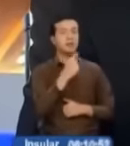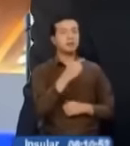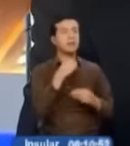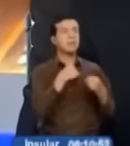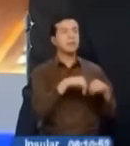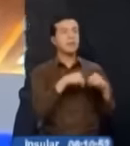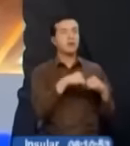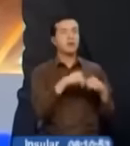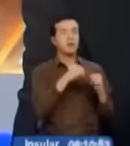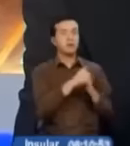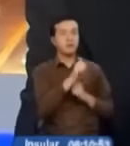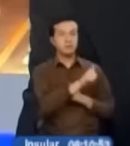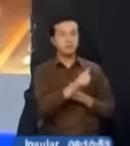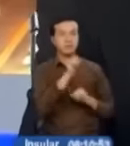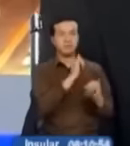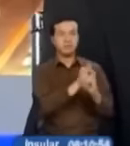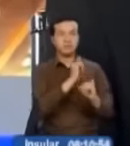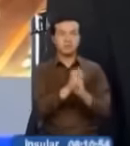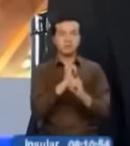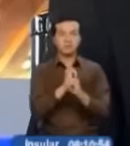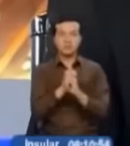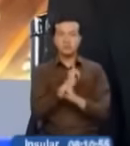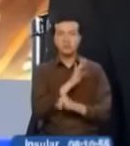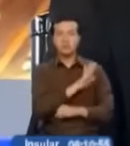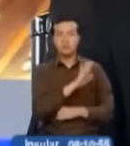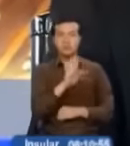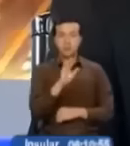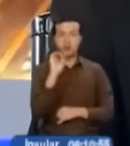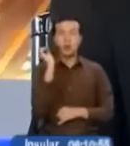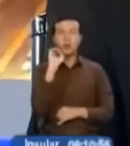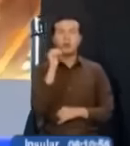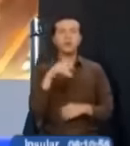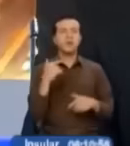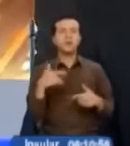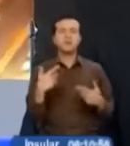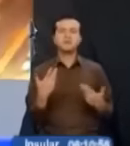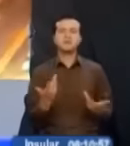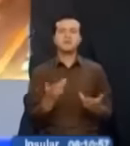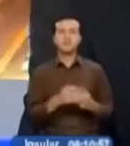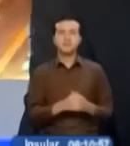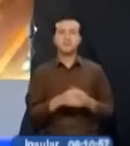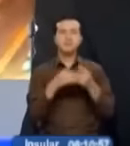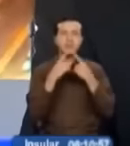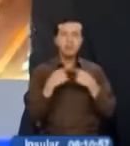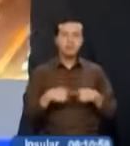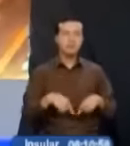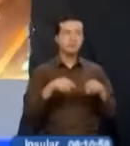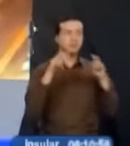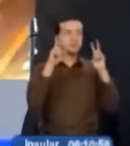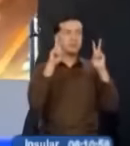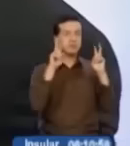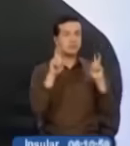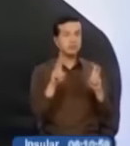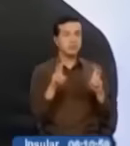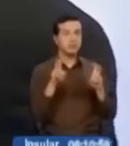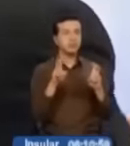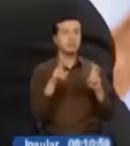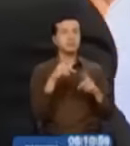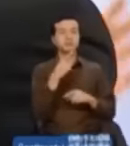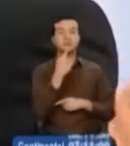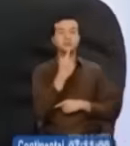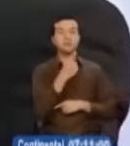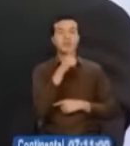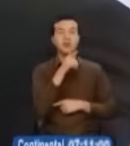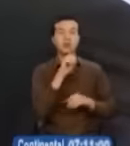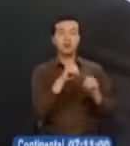dependerá de cada una de las instituciones de microfinanzas o estamos hablando de una temática que viene regulada por